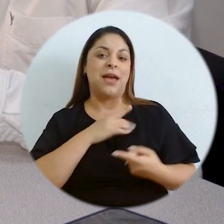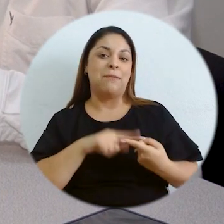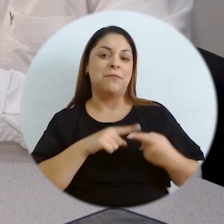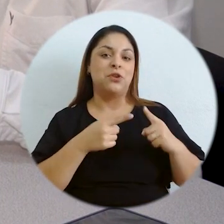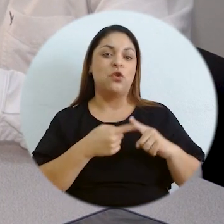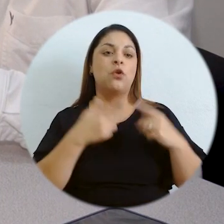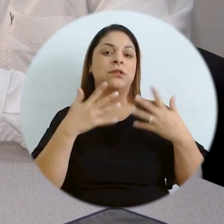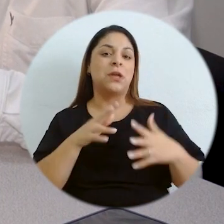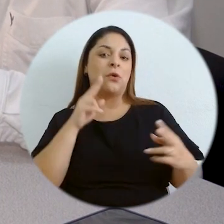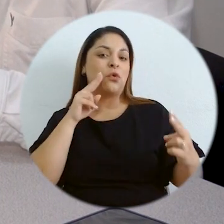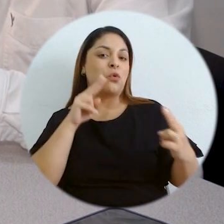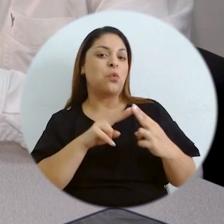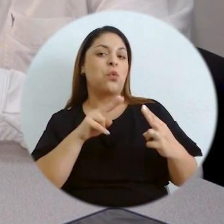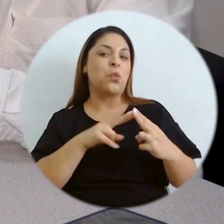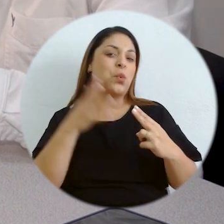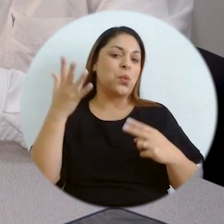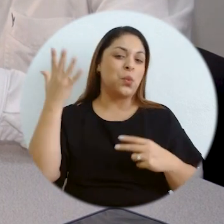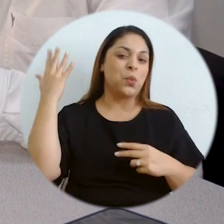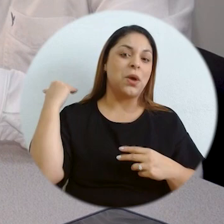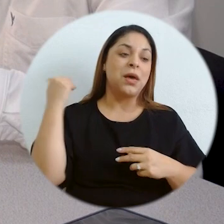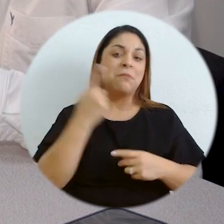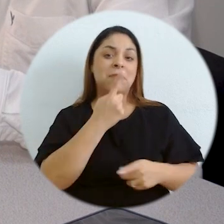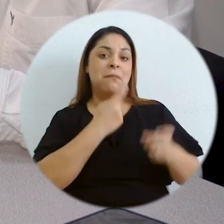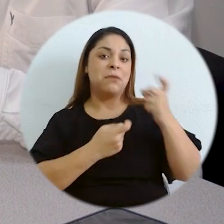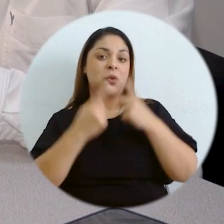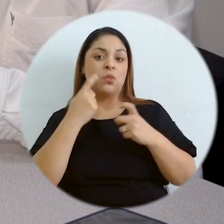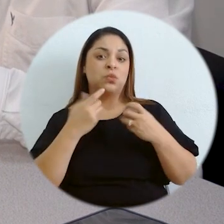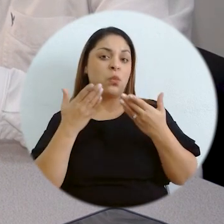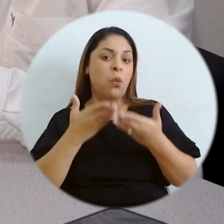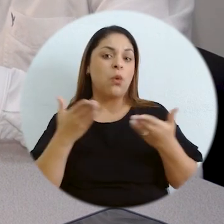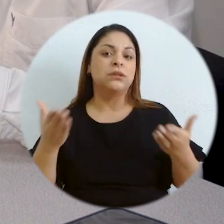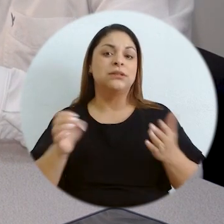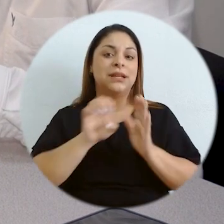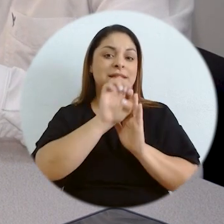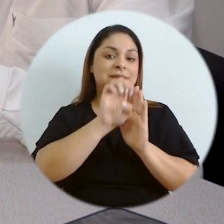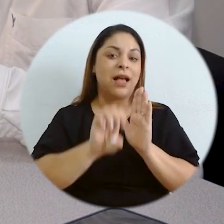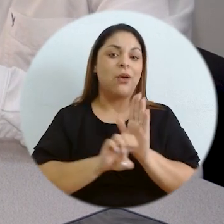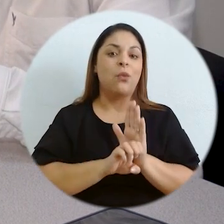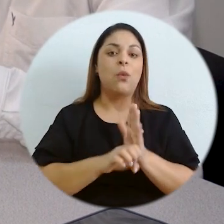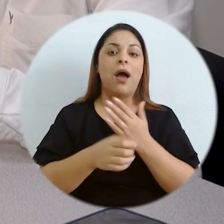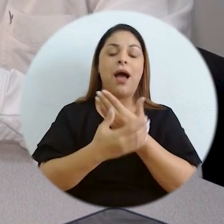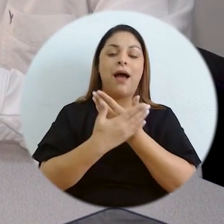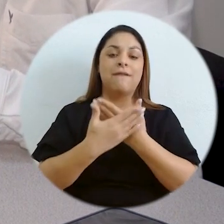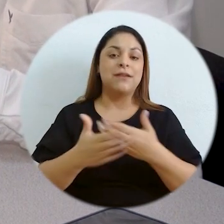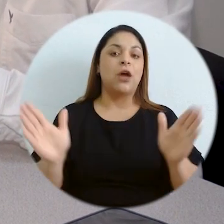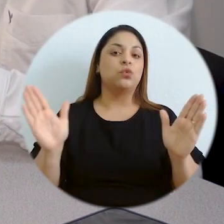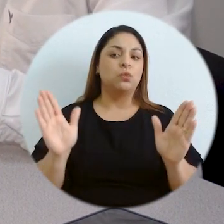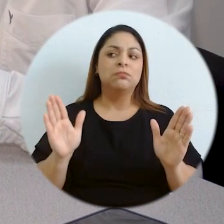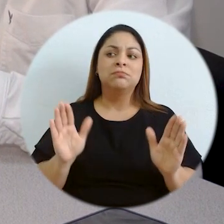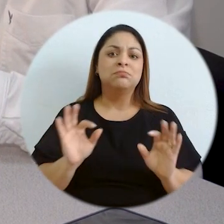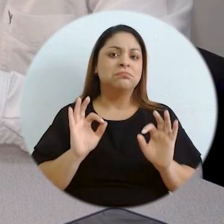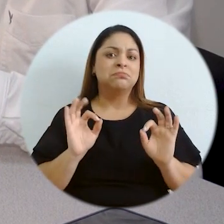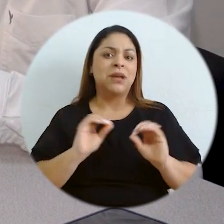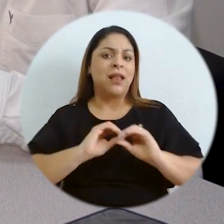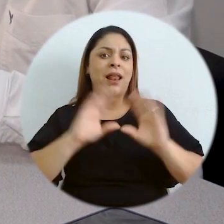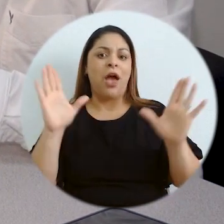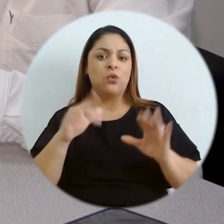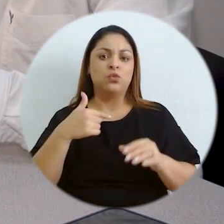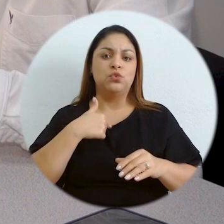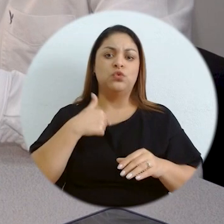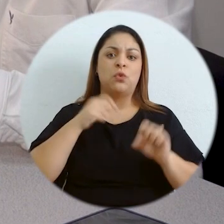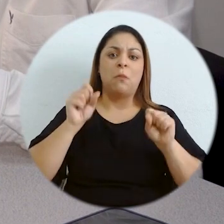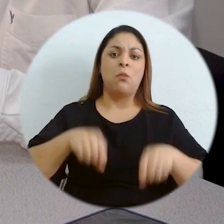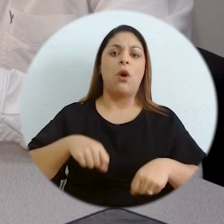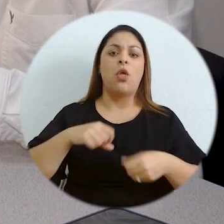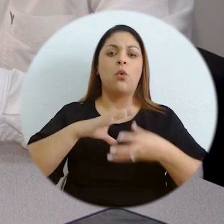aquí contigo, amigo, que nos conocemos de hace tiempo y, que me preguntes de cosas del Estado abierto para contarles a tus espectadores y que